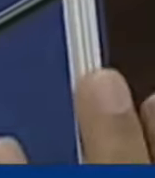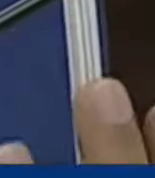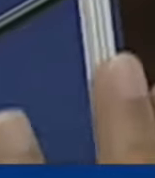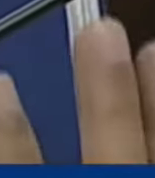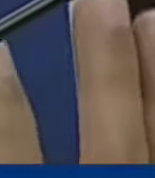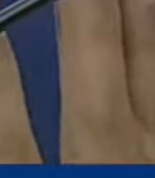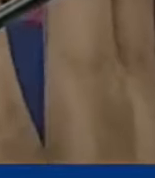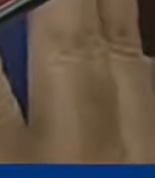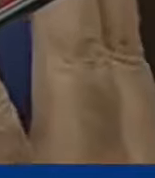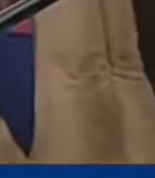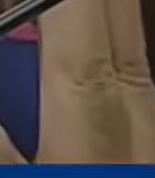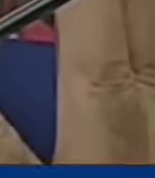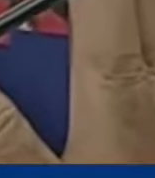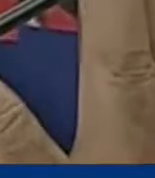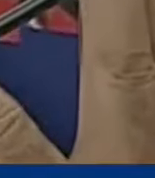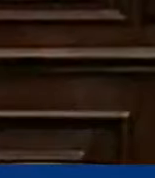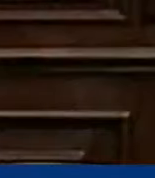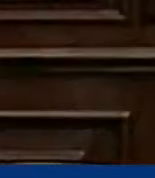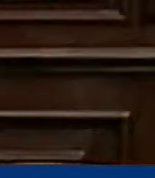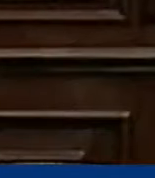en lenguaje de Sotorroja,